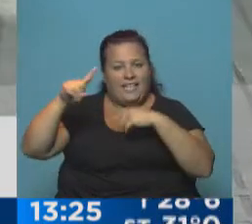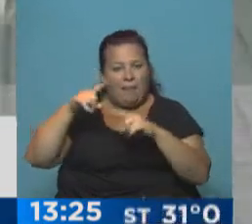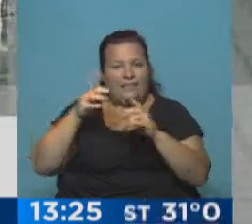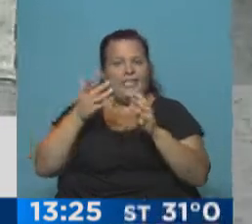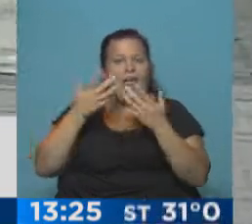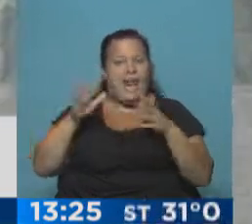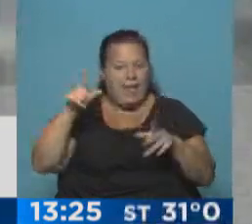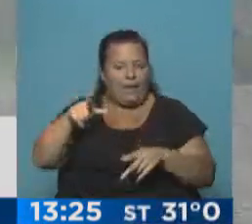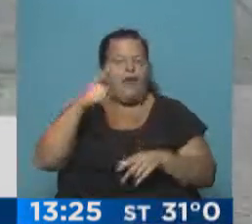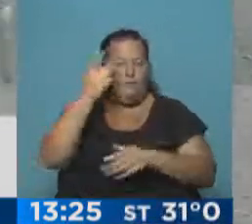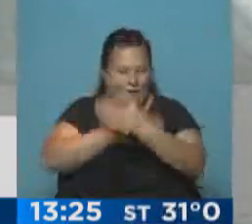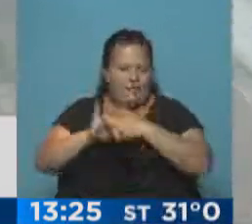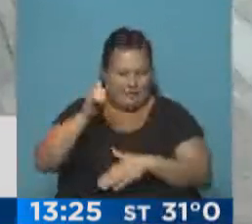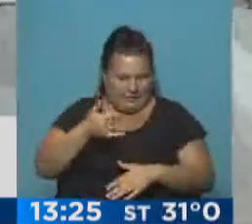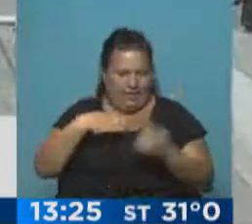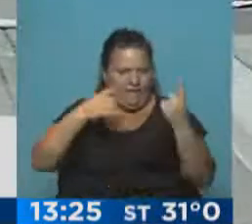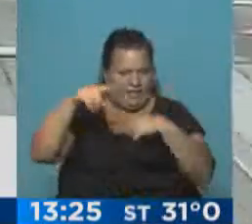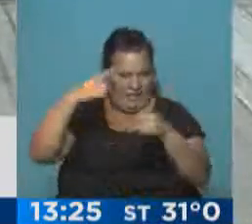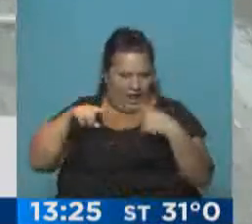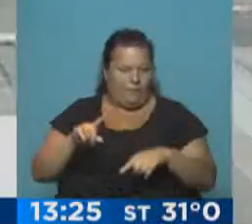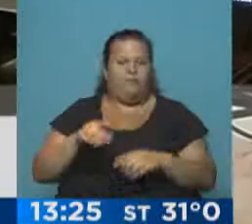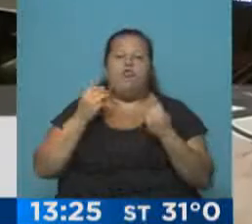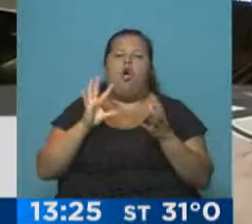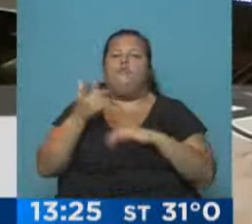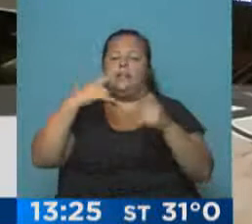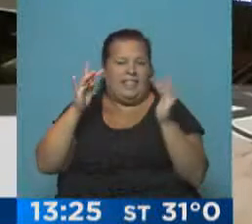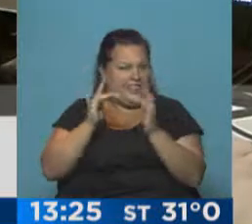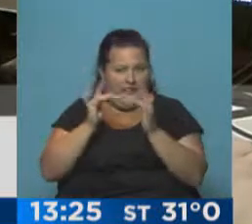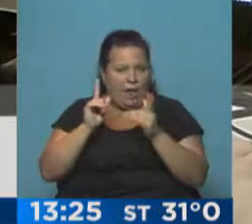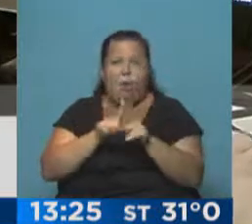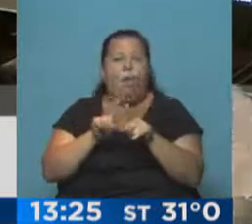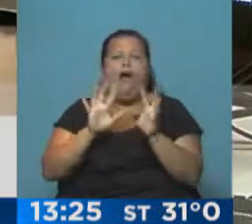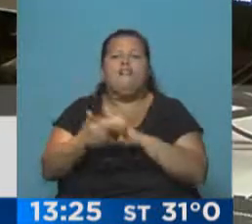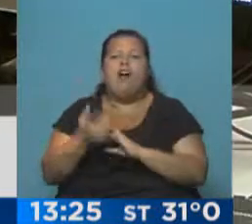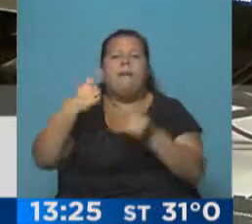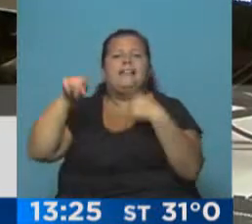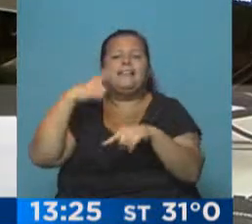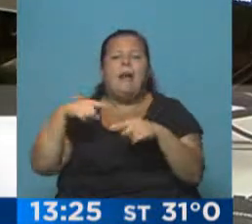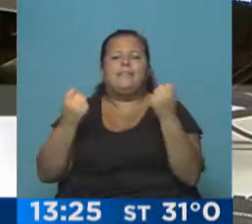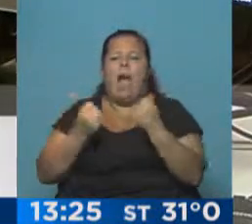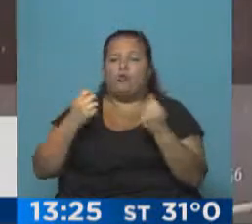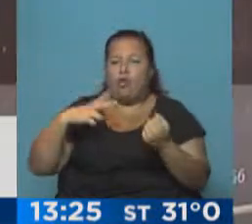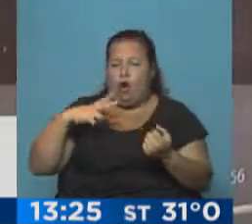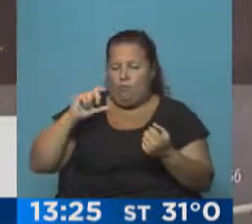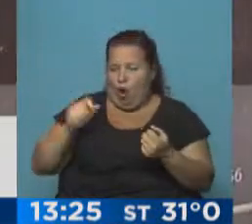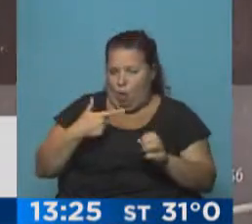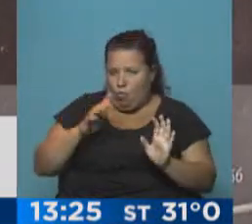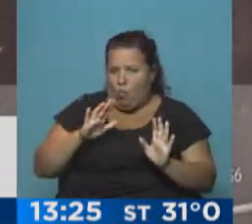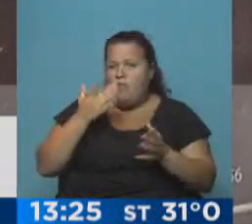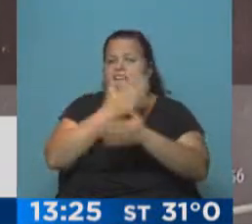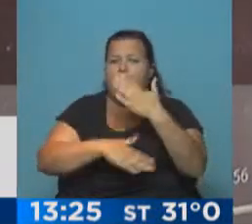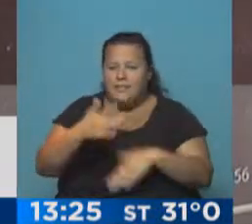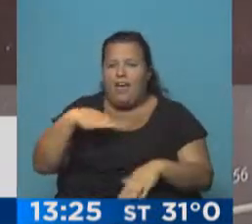la excepción se tramita así es como se tramita online del mismo modo que tramitan los vehículos particulares un discapacitado